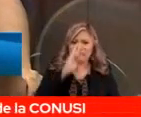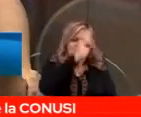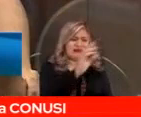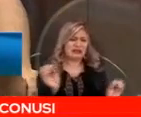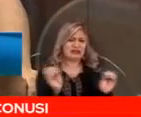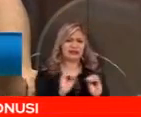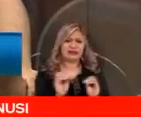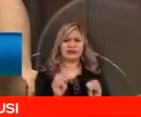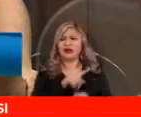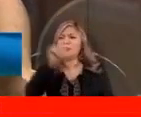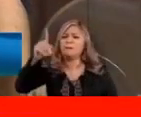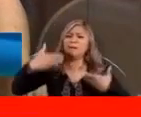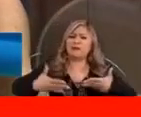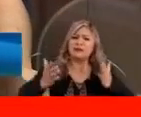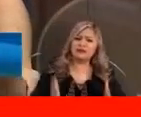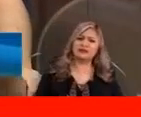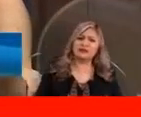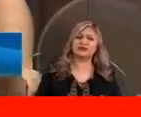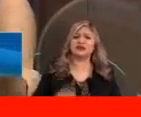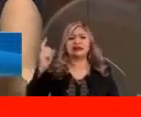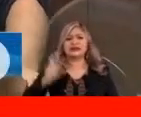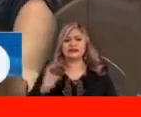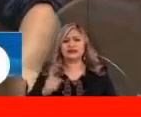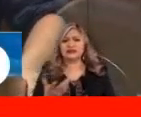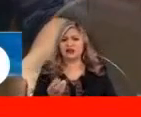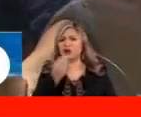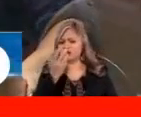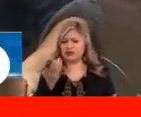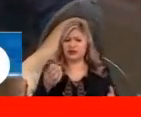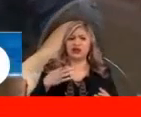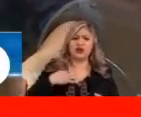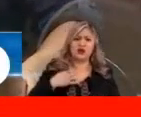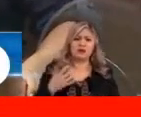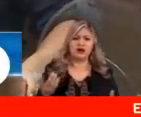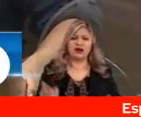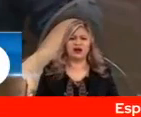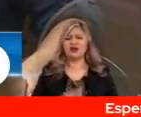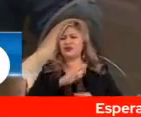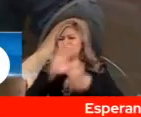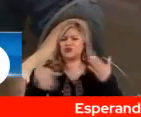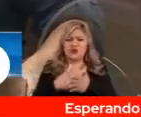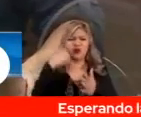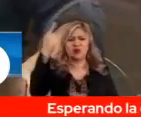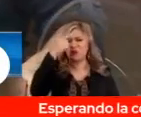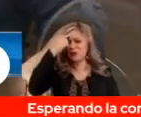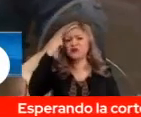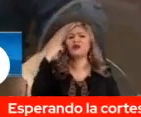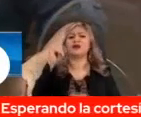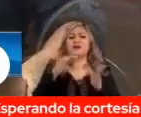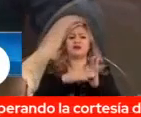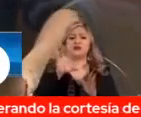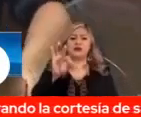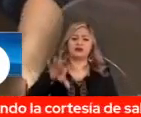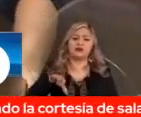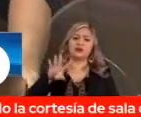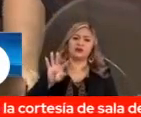de forma flagrante, permanente y sistemática por todos los gobiernos desde 1990 hasta